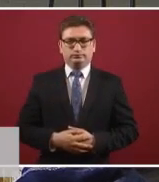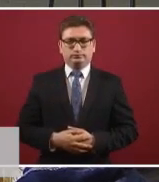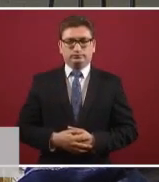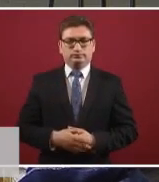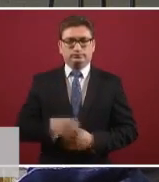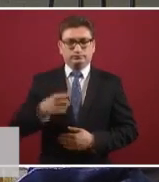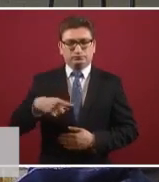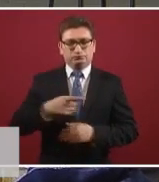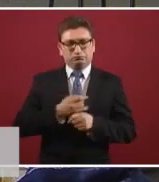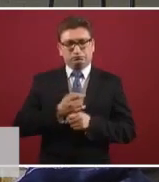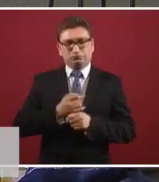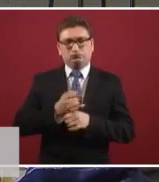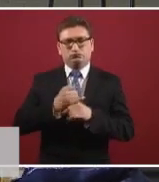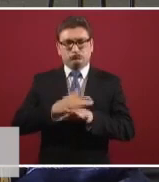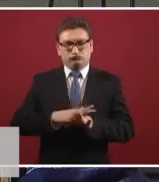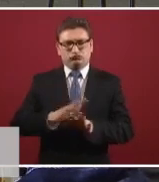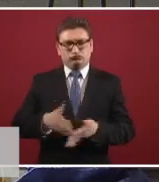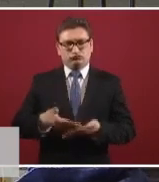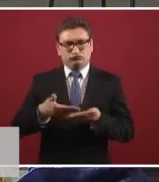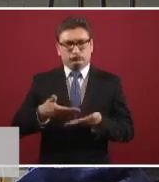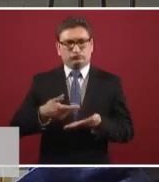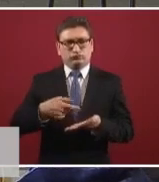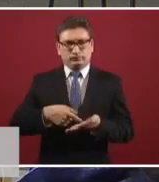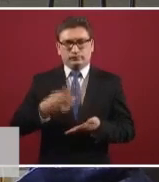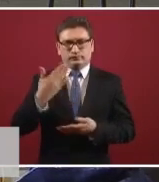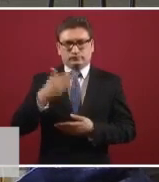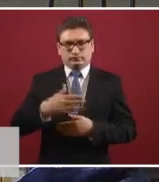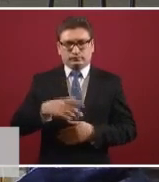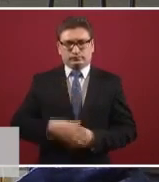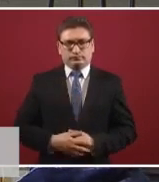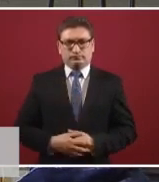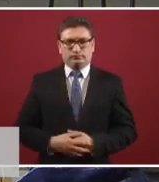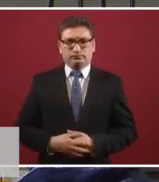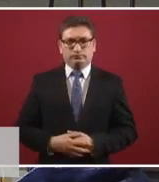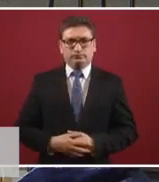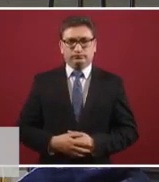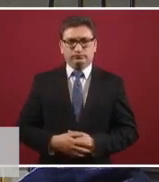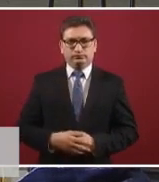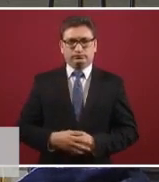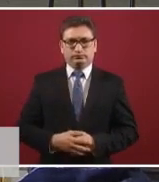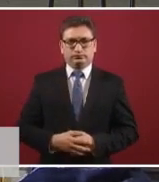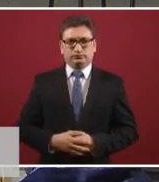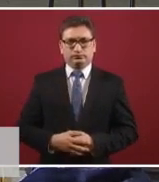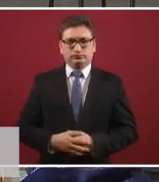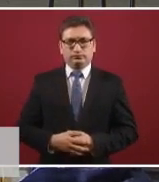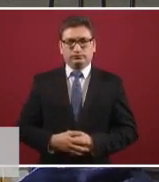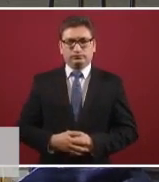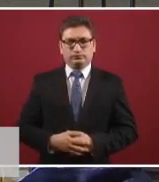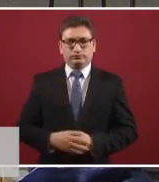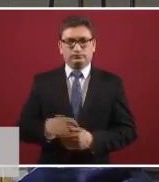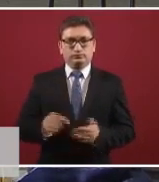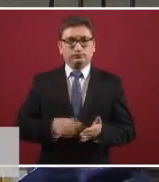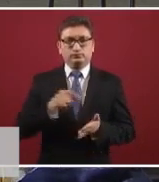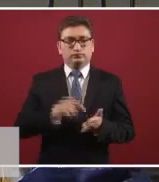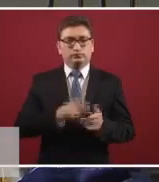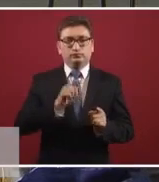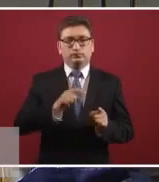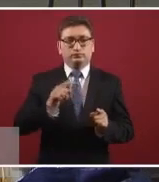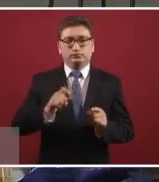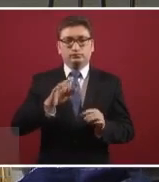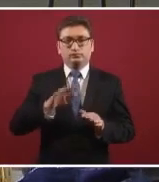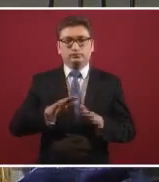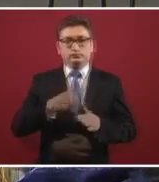una declaratoria con el fin de terminar con la corrupción y se ayudará a los pescadores en la zona de la vaquita marina sin una declaración